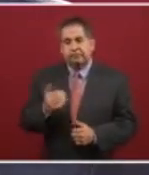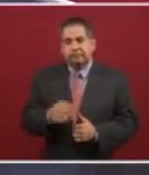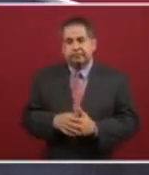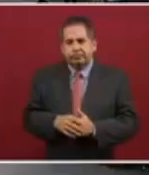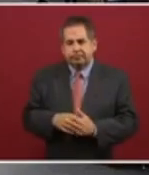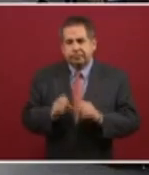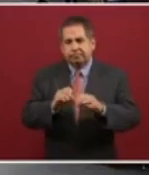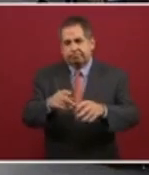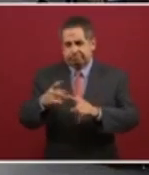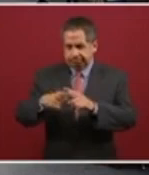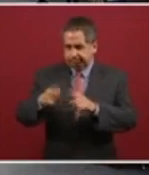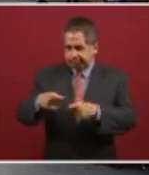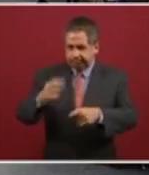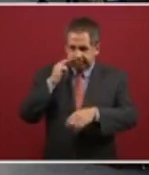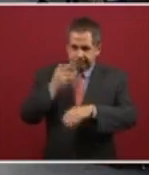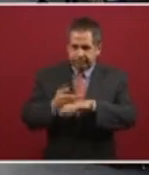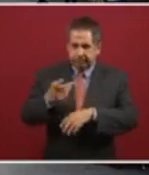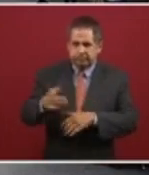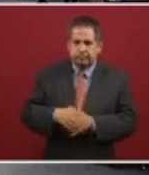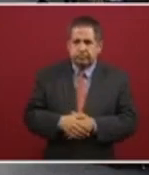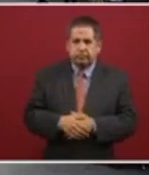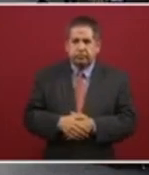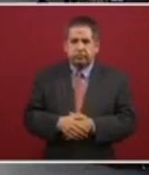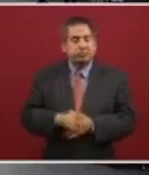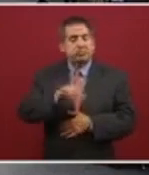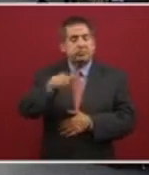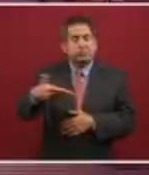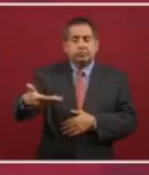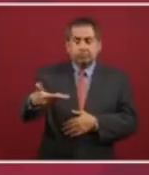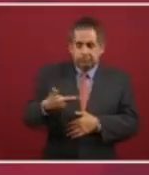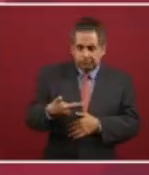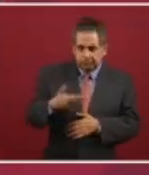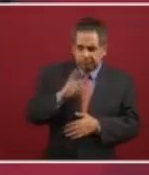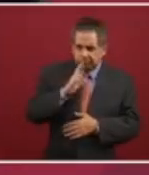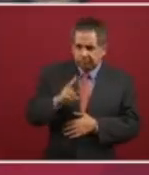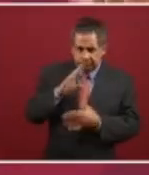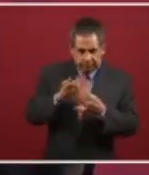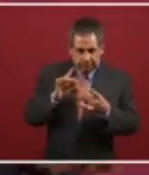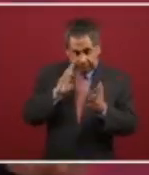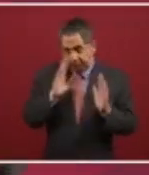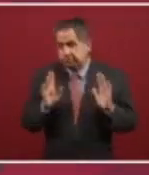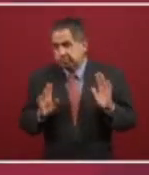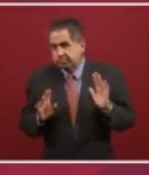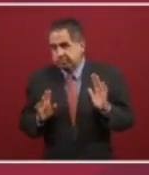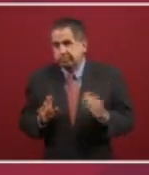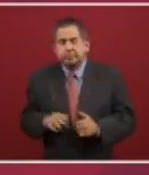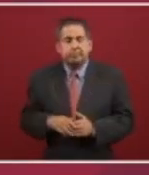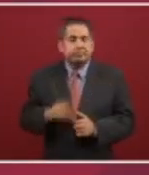Ahí lo dejo de tarea. Y ya nos presentan también ustedes resultados, porque